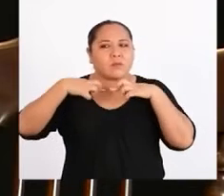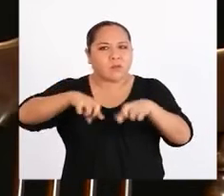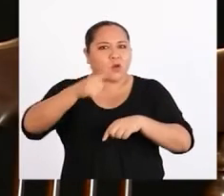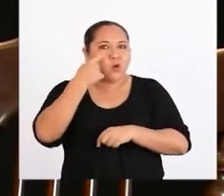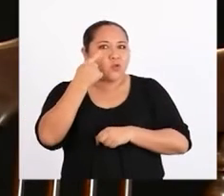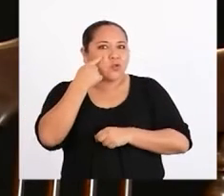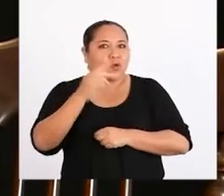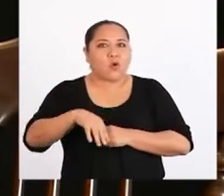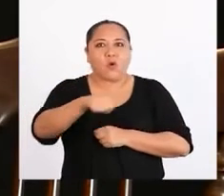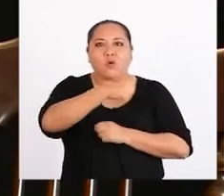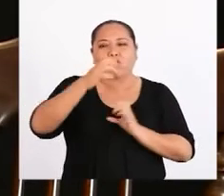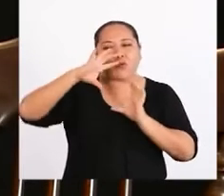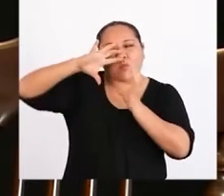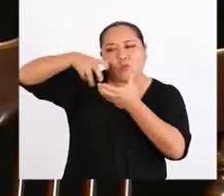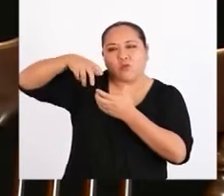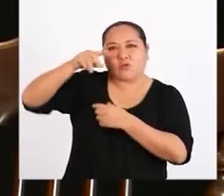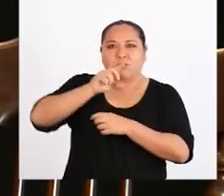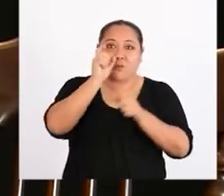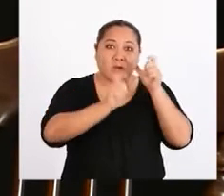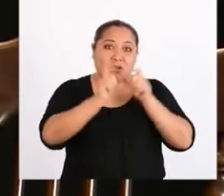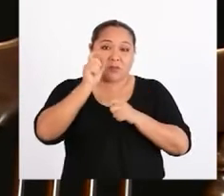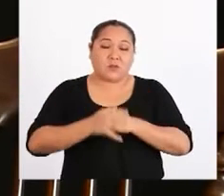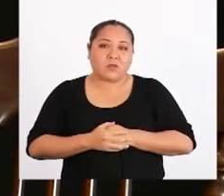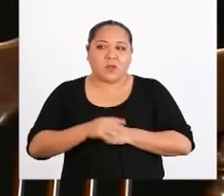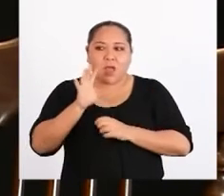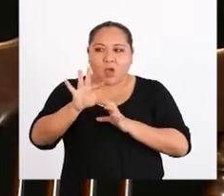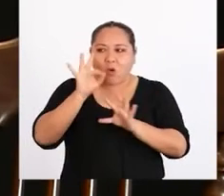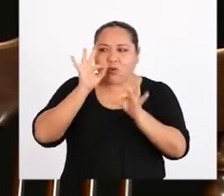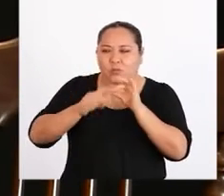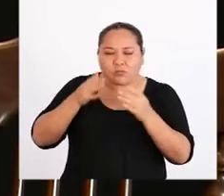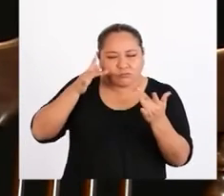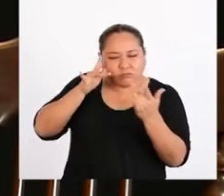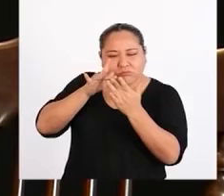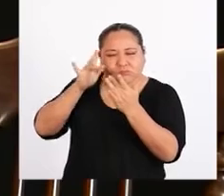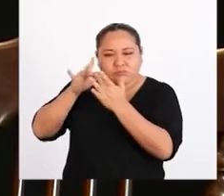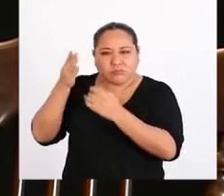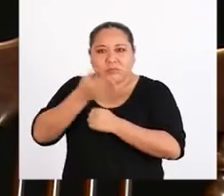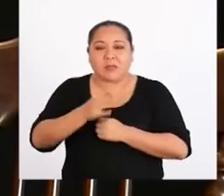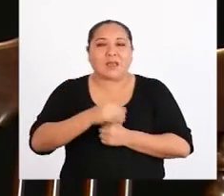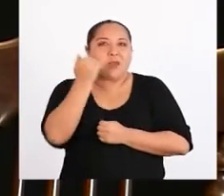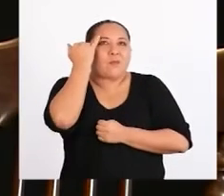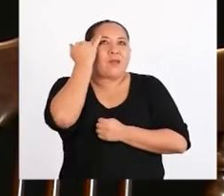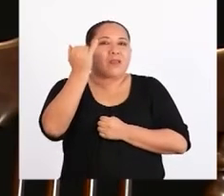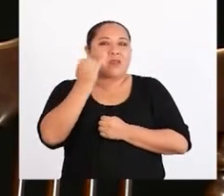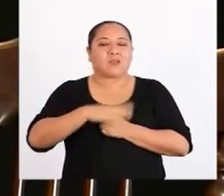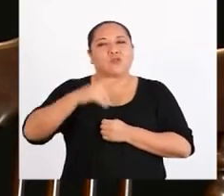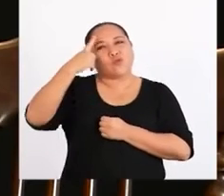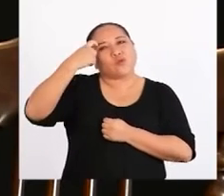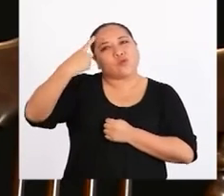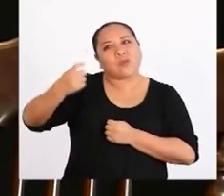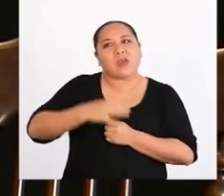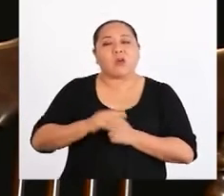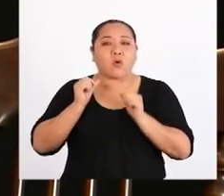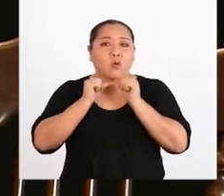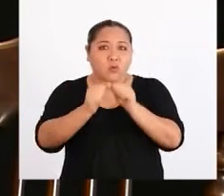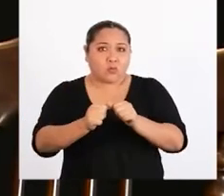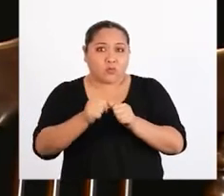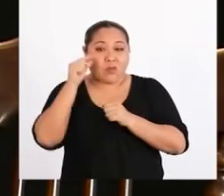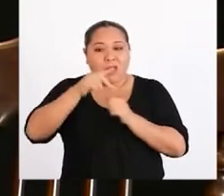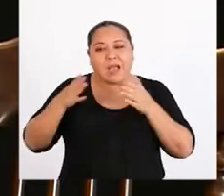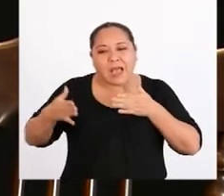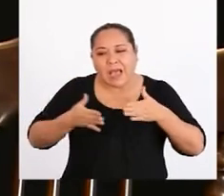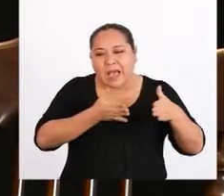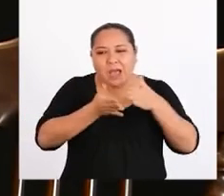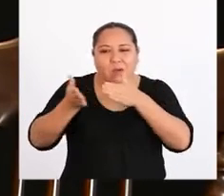permitirá conocer otros mundos y personajes, identificarnos con ellos, imaginar, soñar y continuar